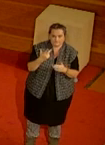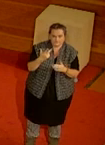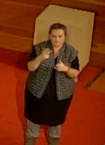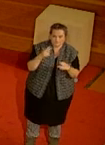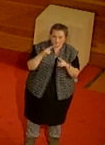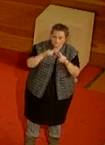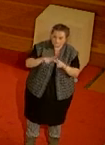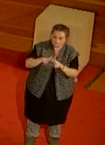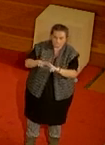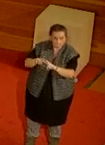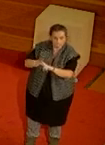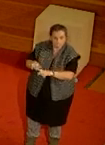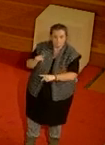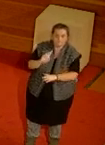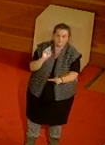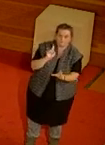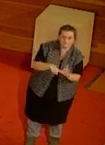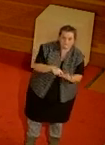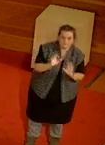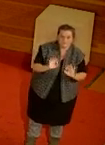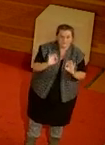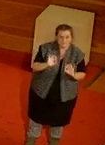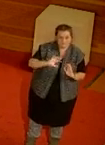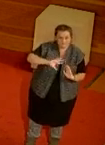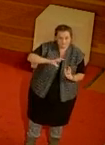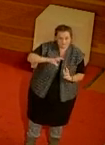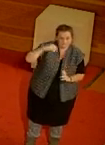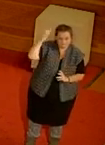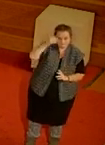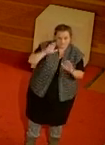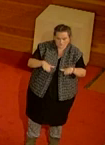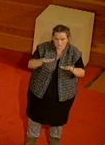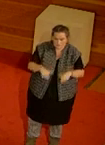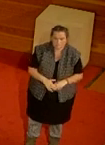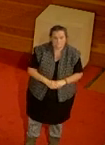arabar musulmani kom el un